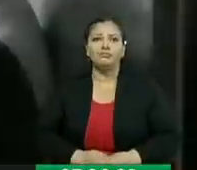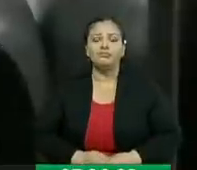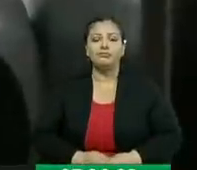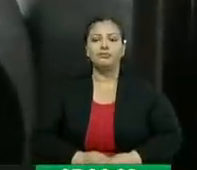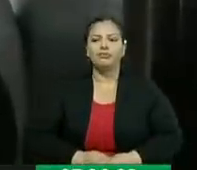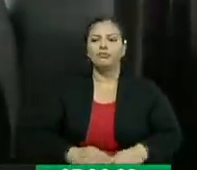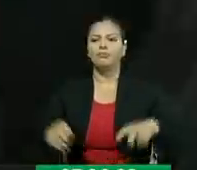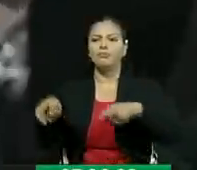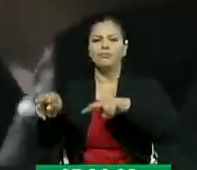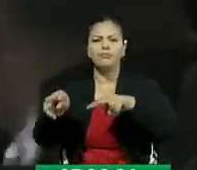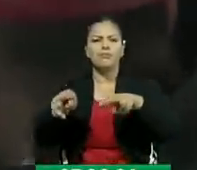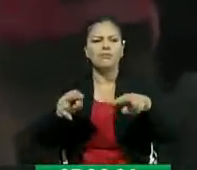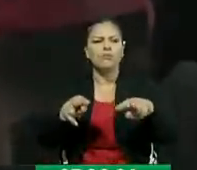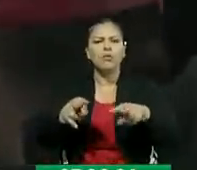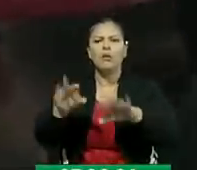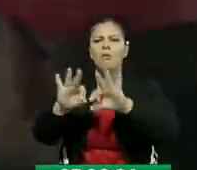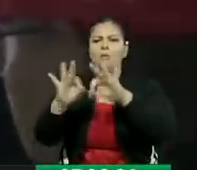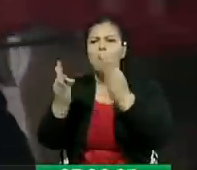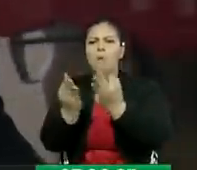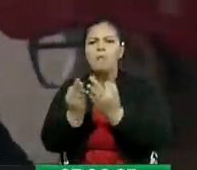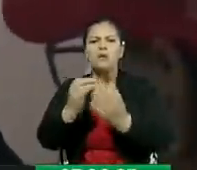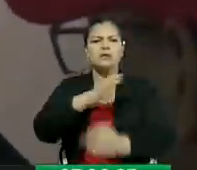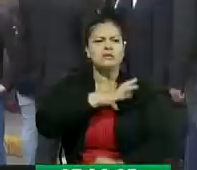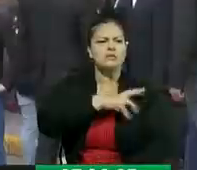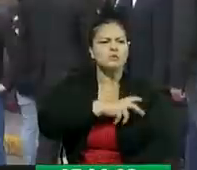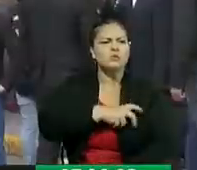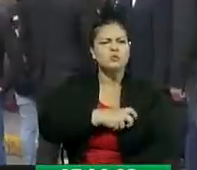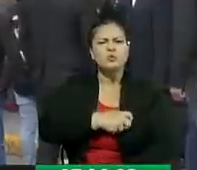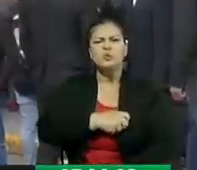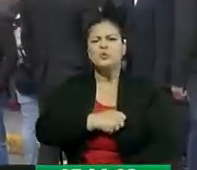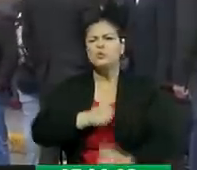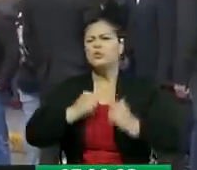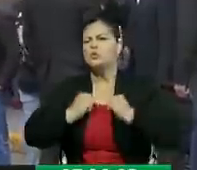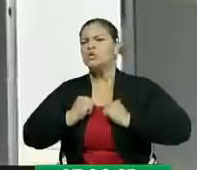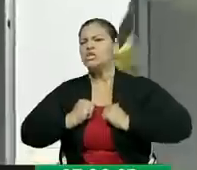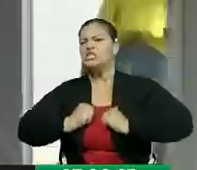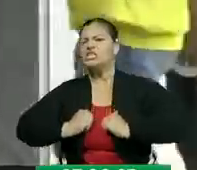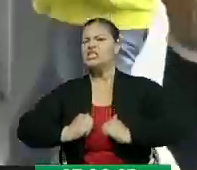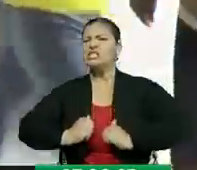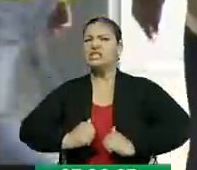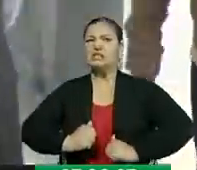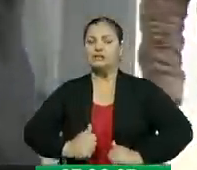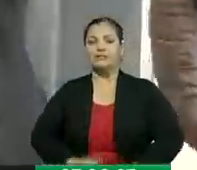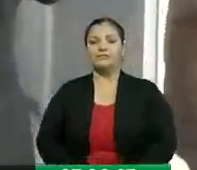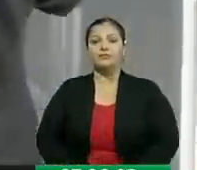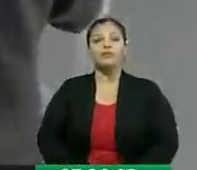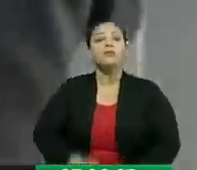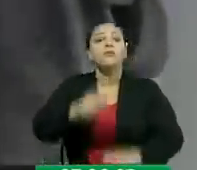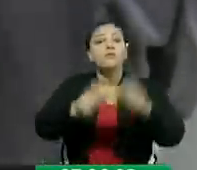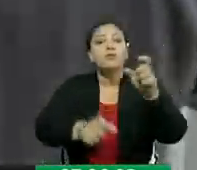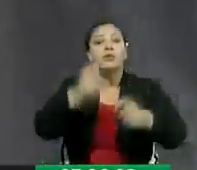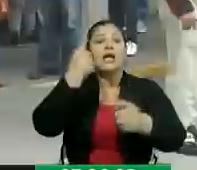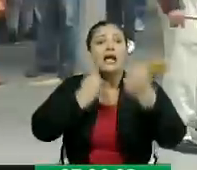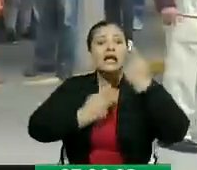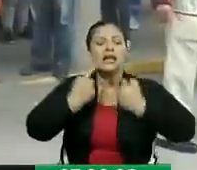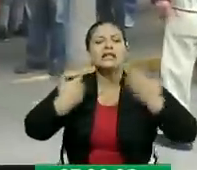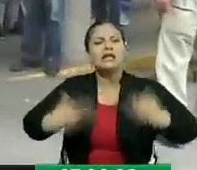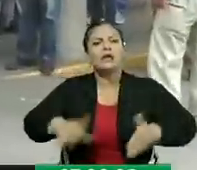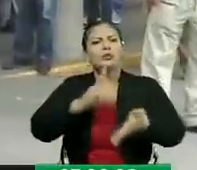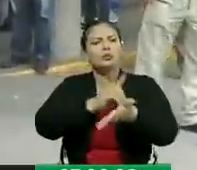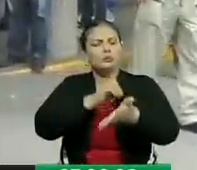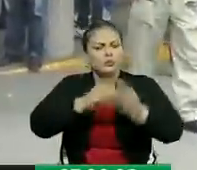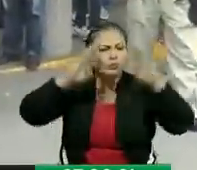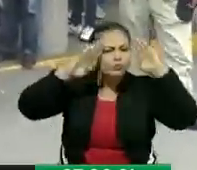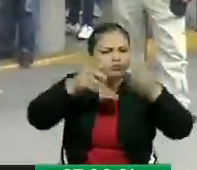personalmente el calvario de dolor que se vive por esta desgracia. Hay buenas noticias en cuanto a la recuperación de la mayoría de los heridos, tanto en el Hospital Vicente